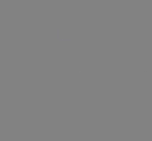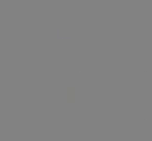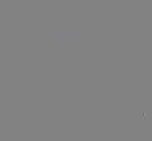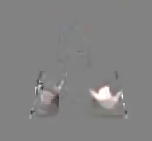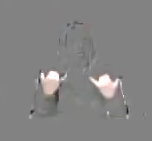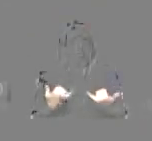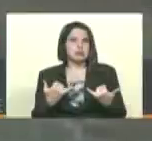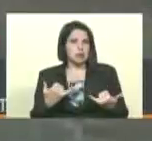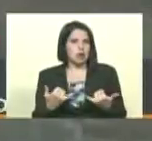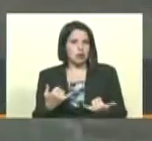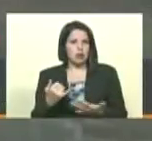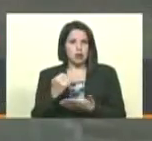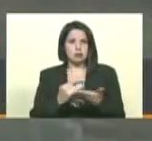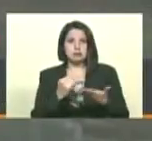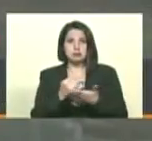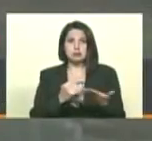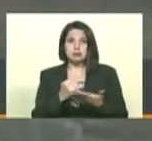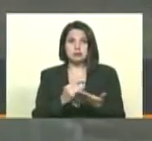Han registrado